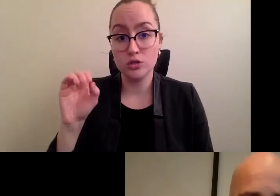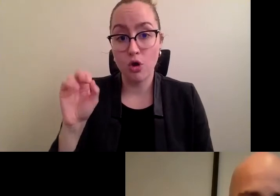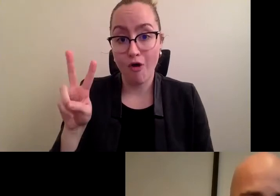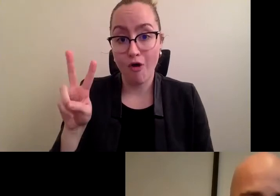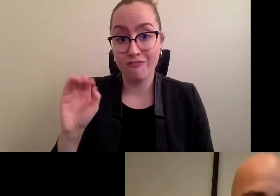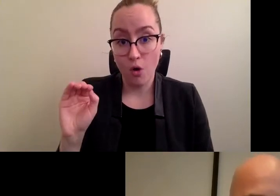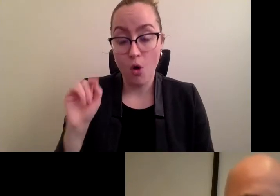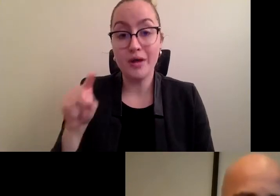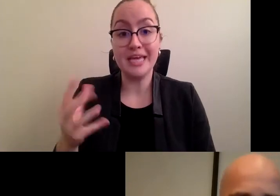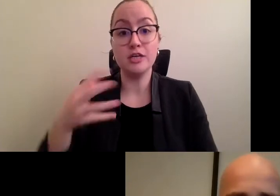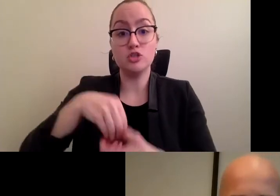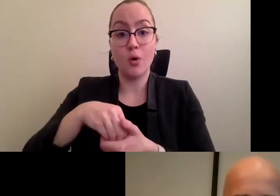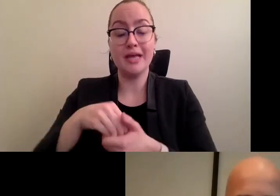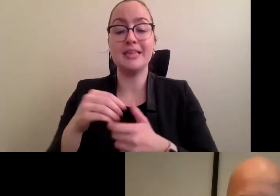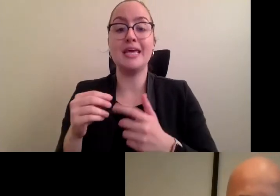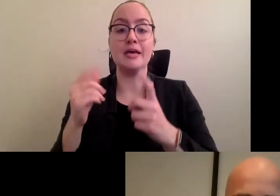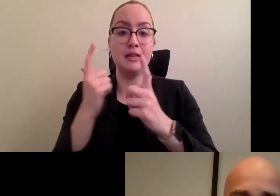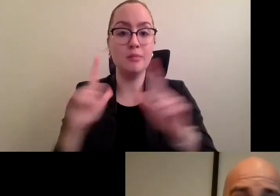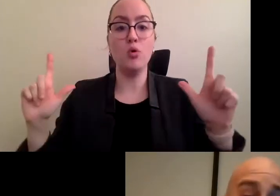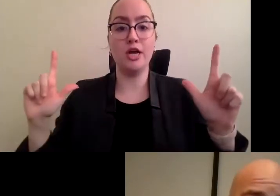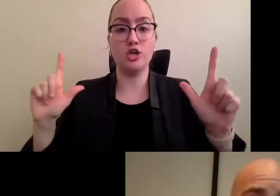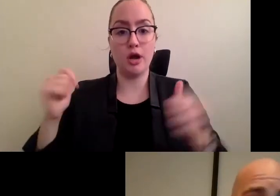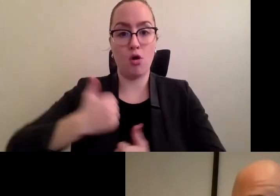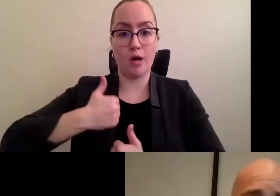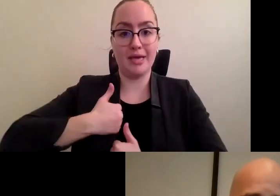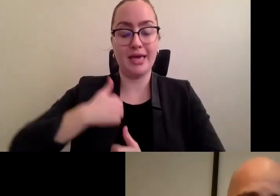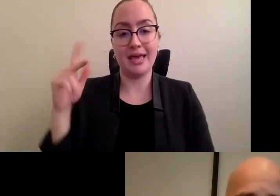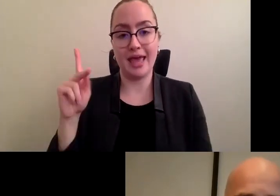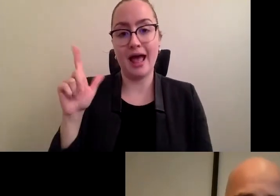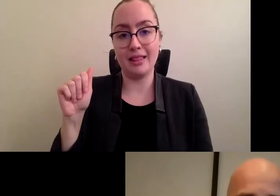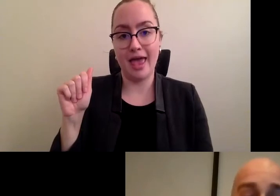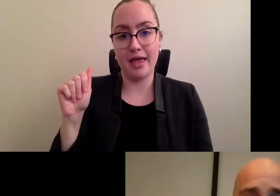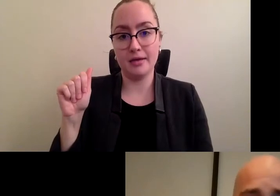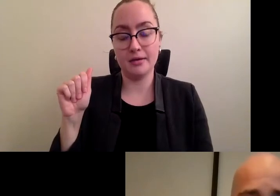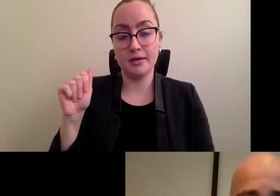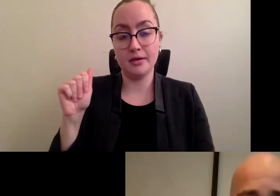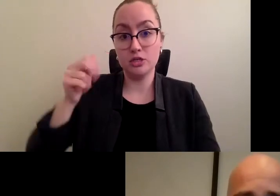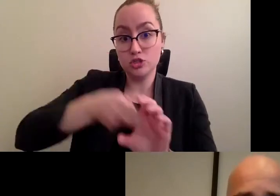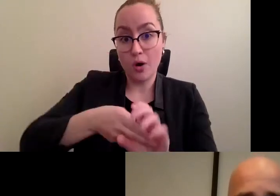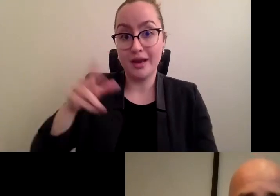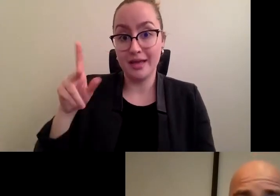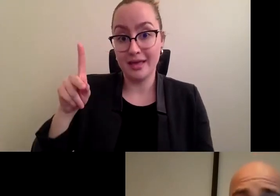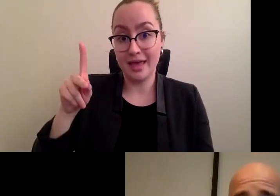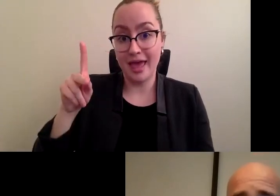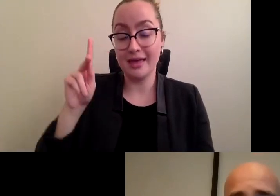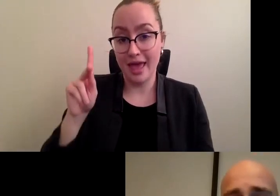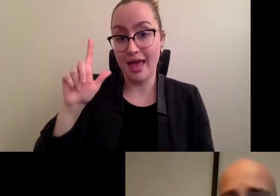Y él estaba en Kosovo y él formó parte de la KLA,